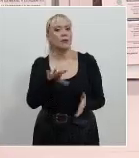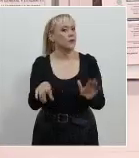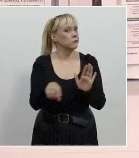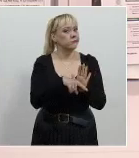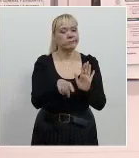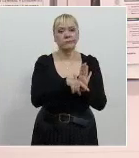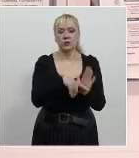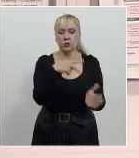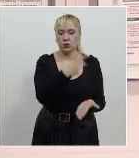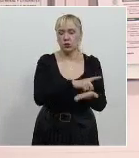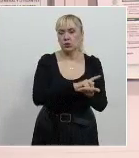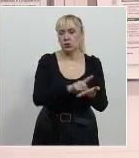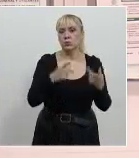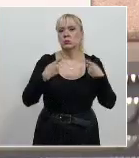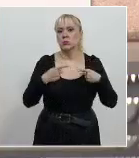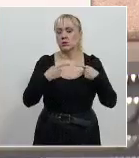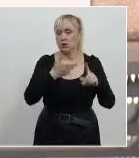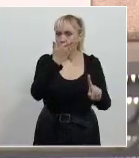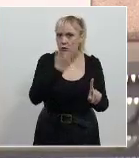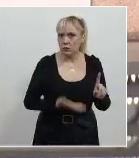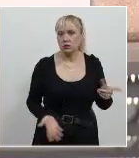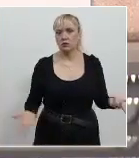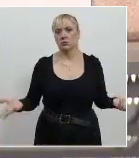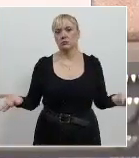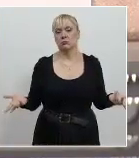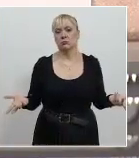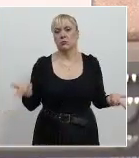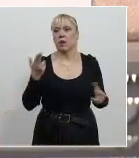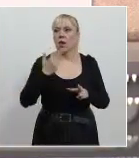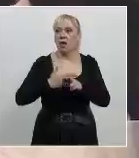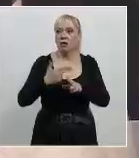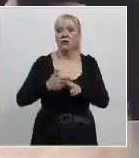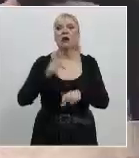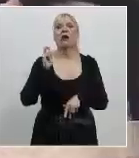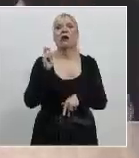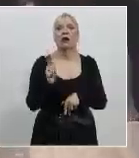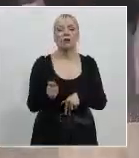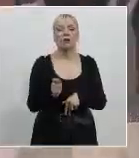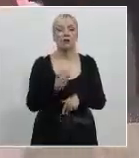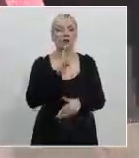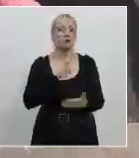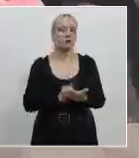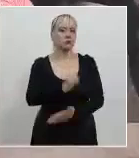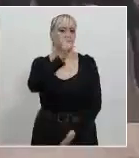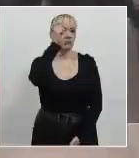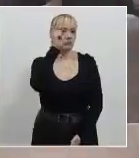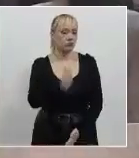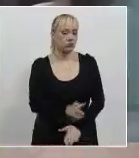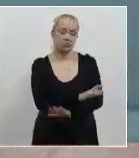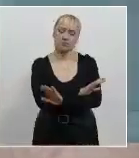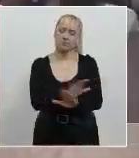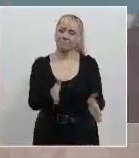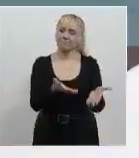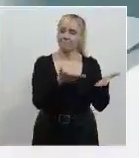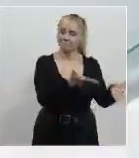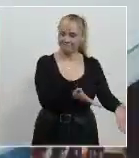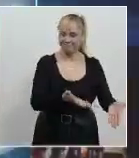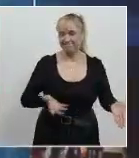en los derechos subjetivos de la persona, que no cesará hasta que no se dicte el fallo que ponga fin al juicio.